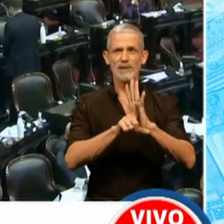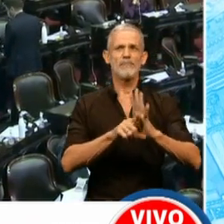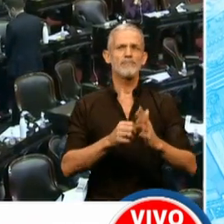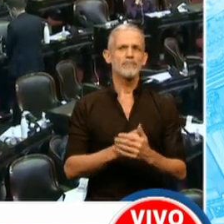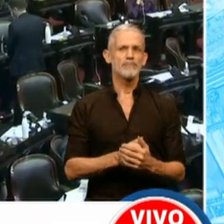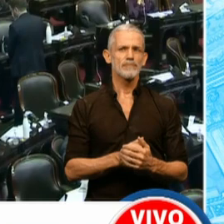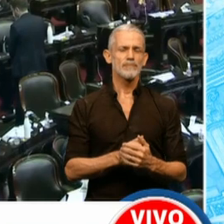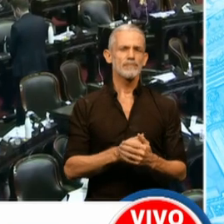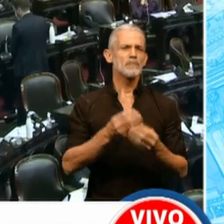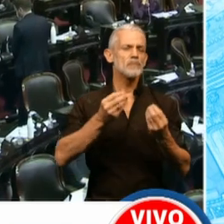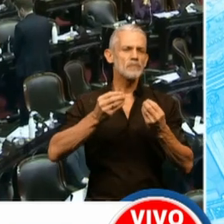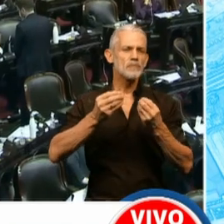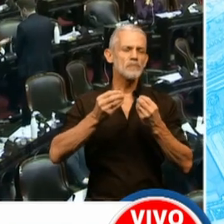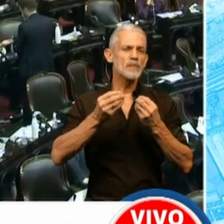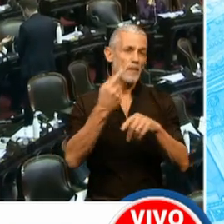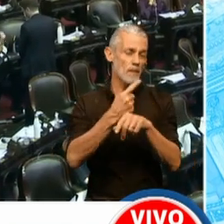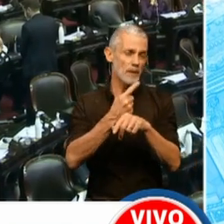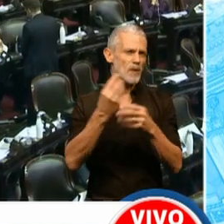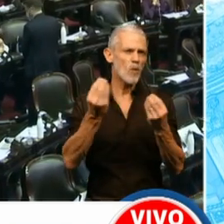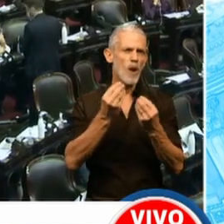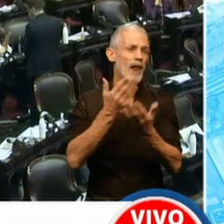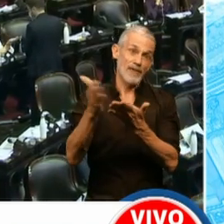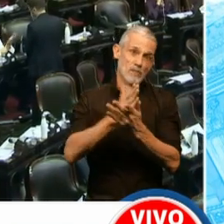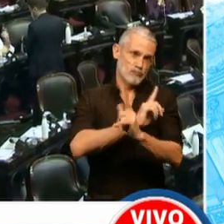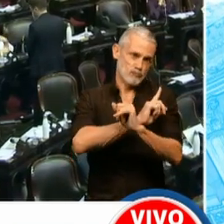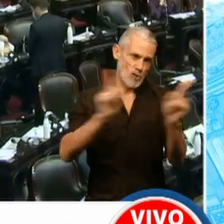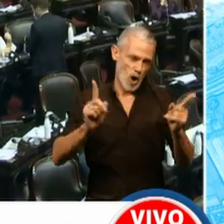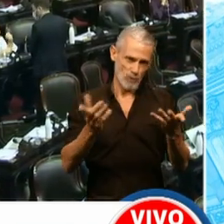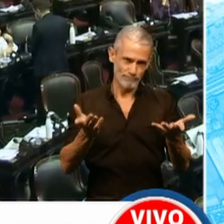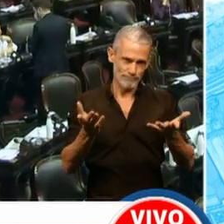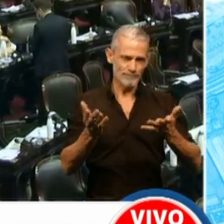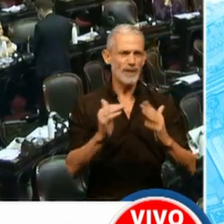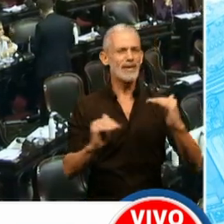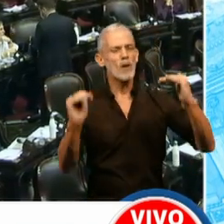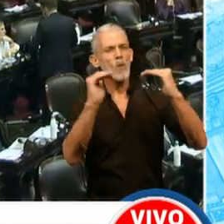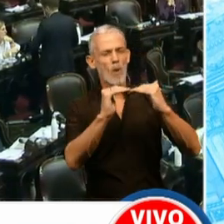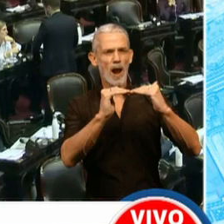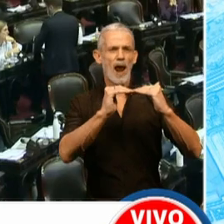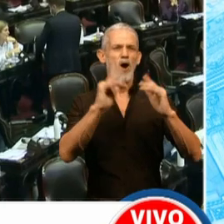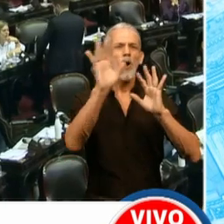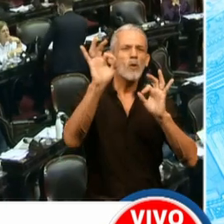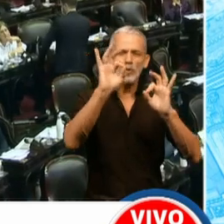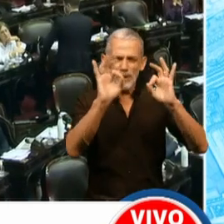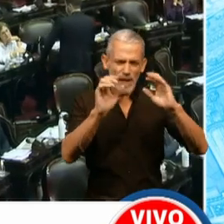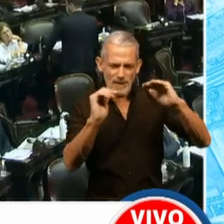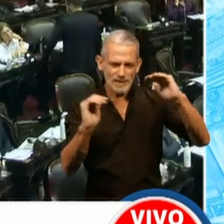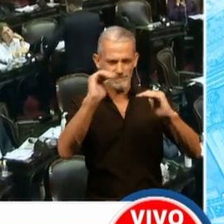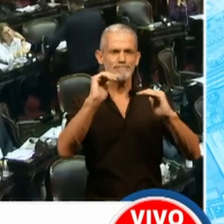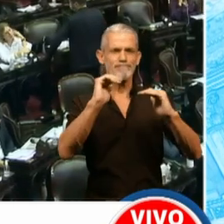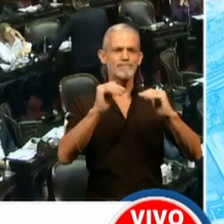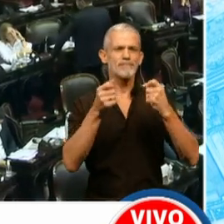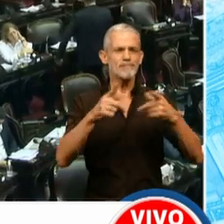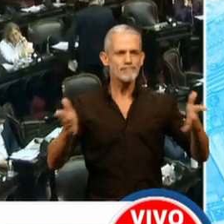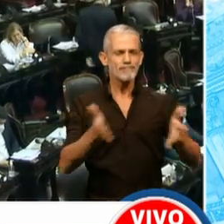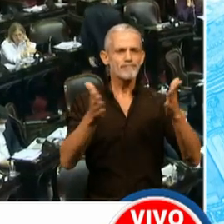el de primero la no discriminación e igualdad en igualar oportunidades y en